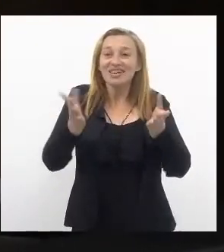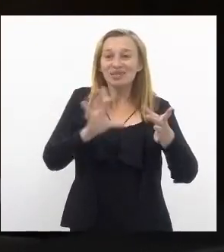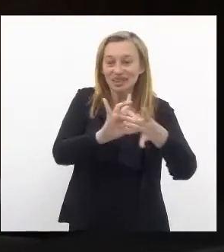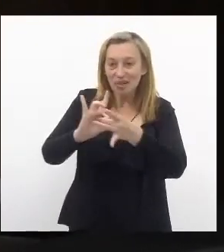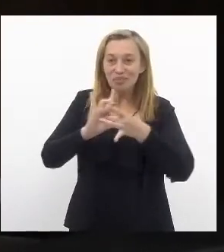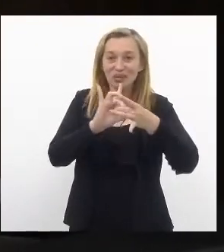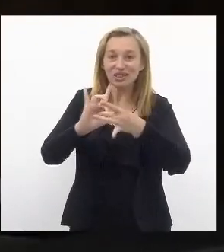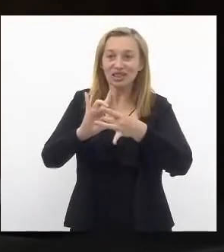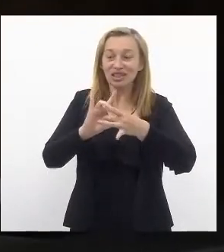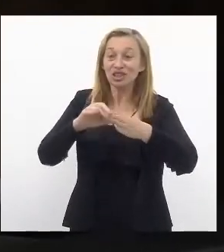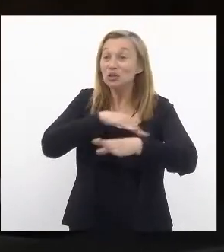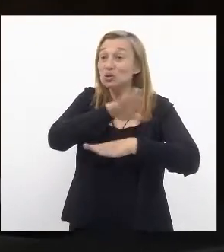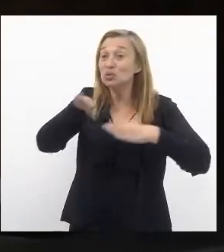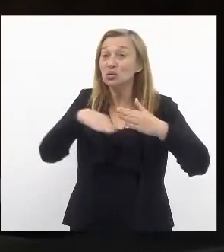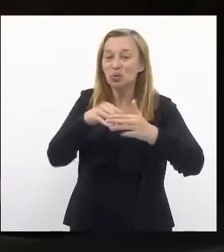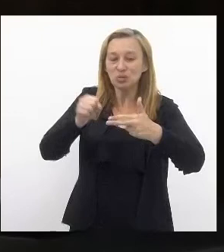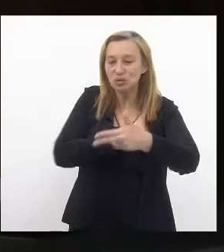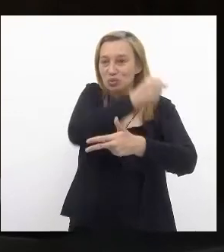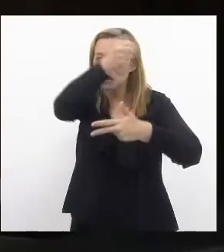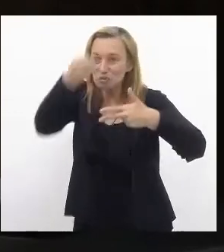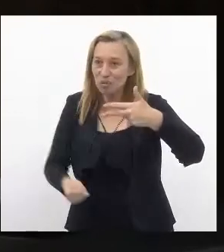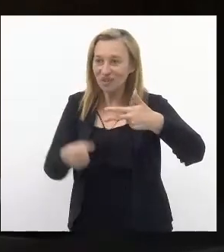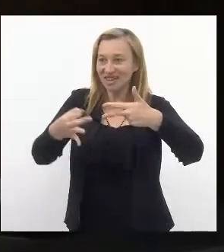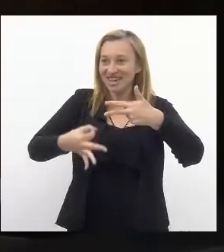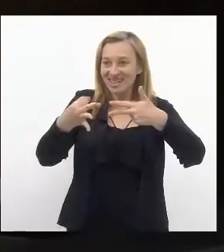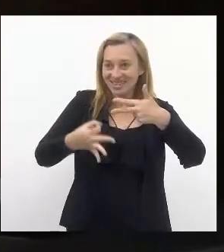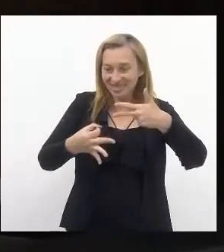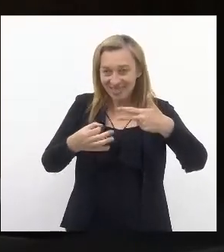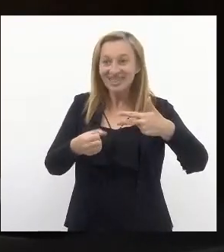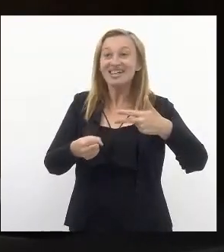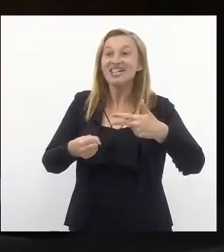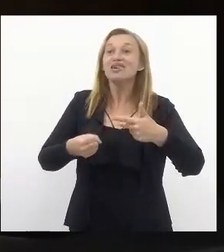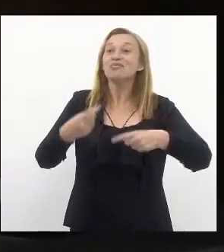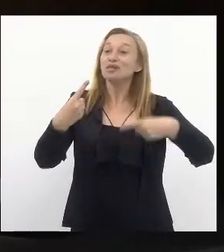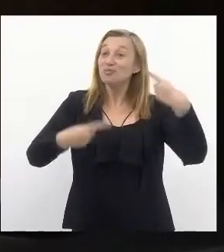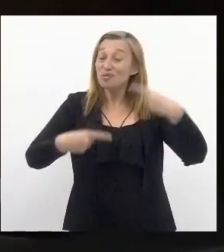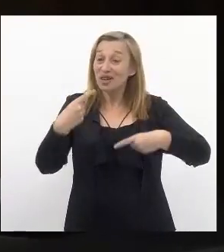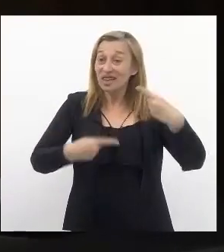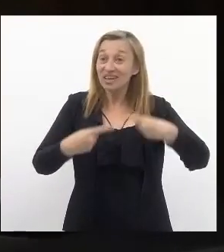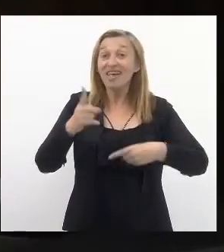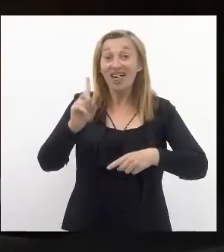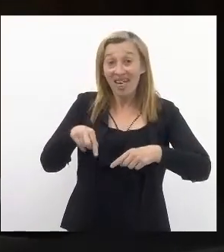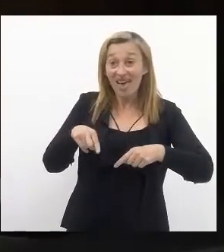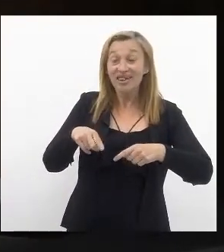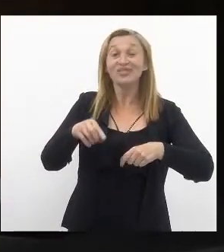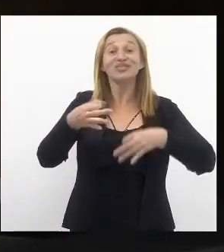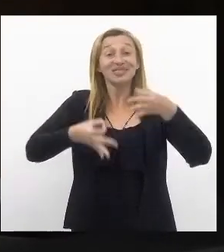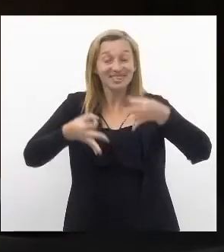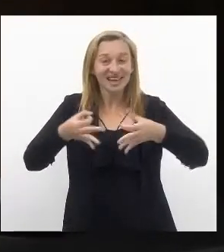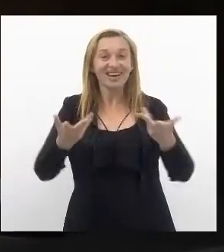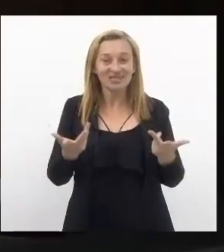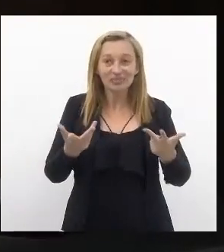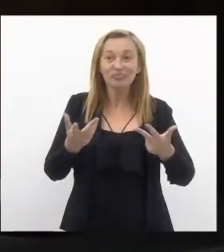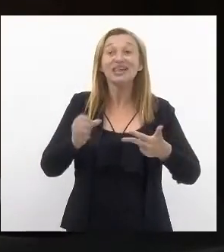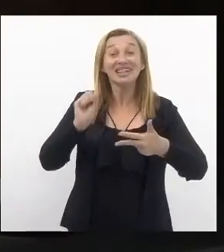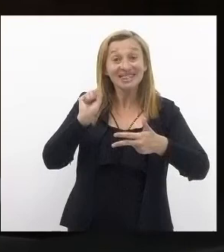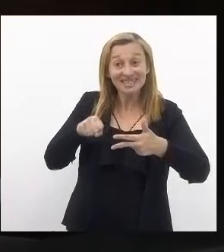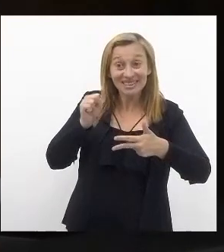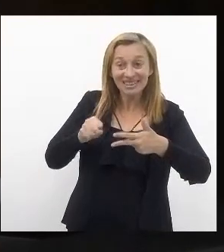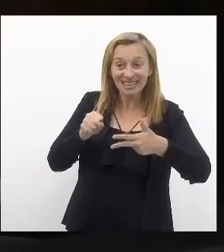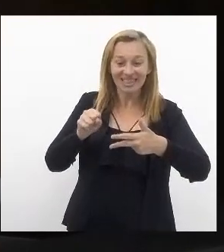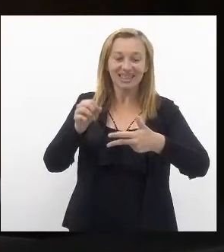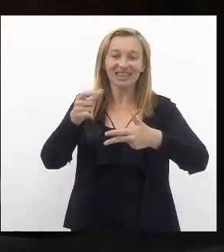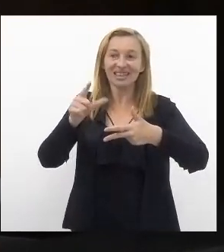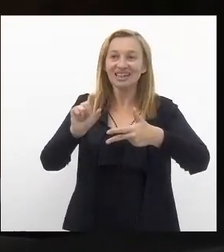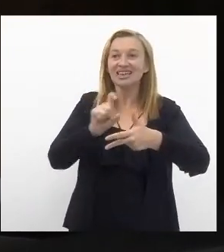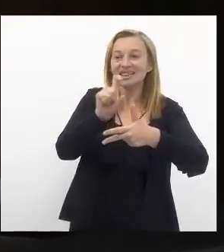los poderes. Sin la intervención del poder político en el poder judicial, sin